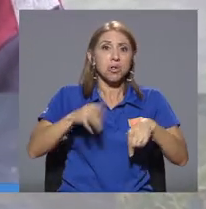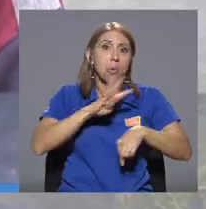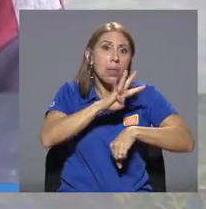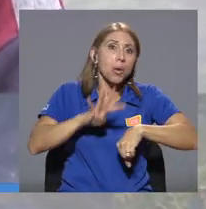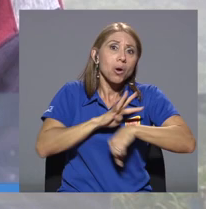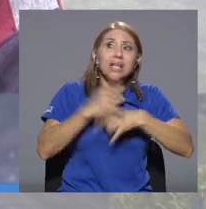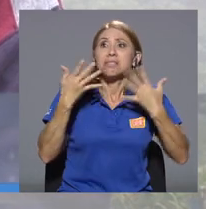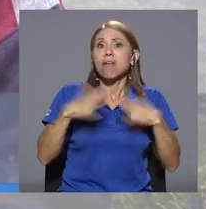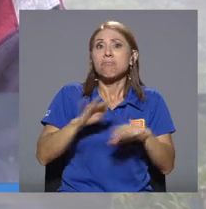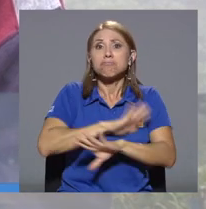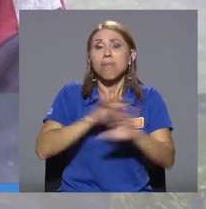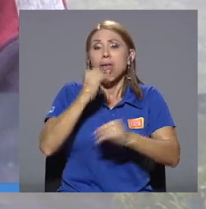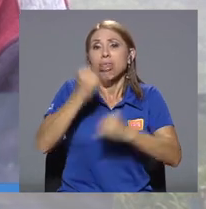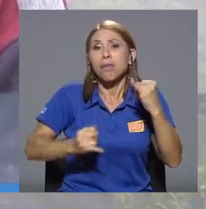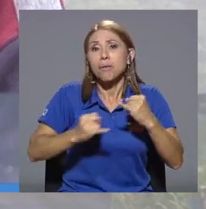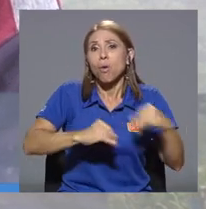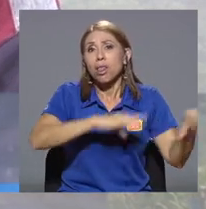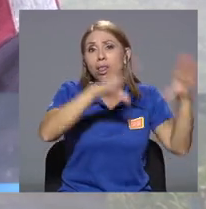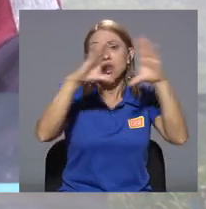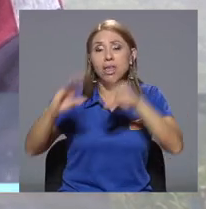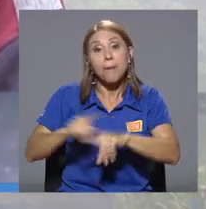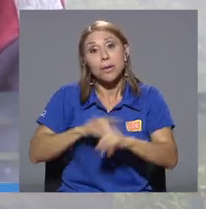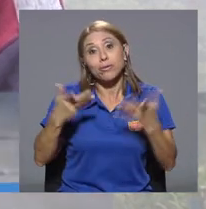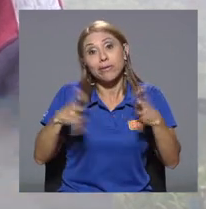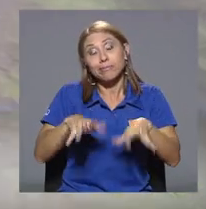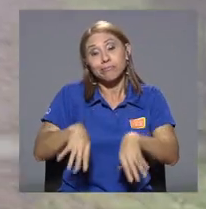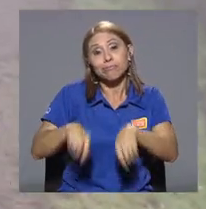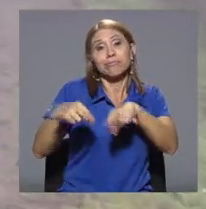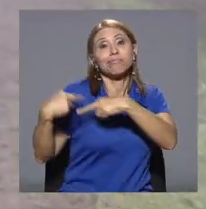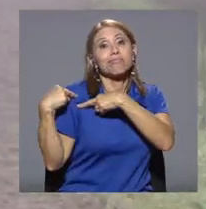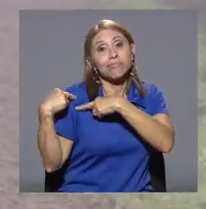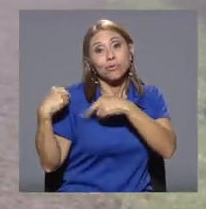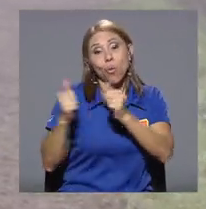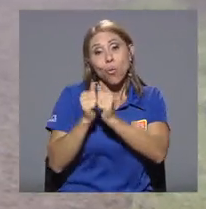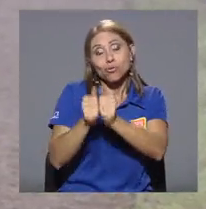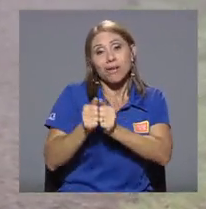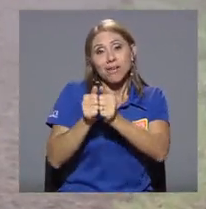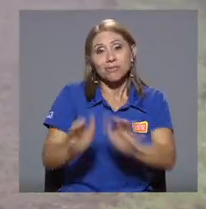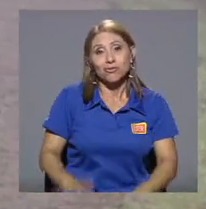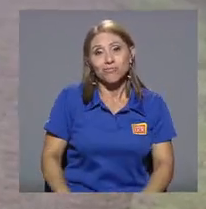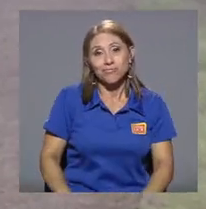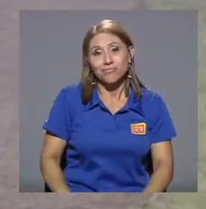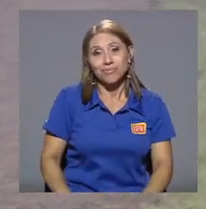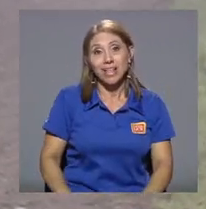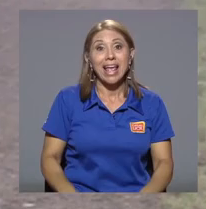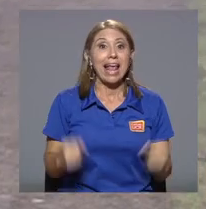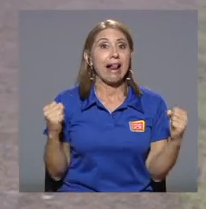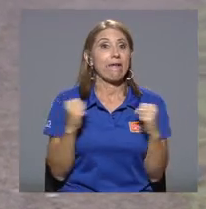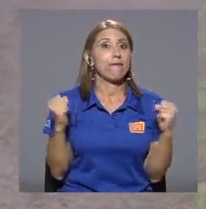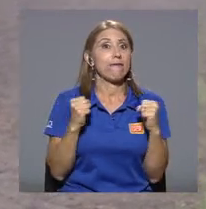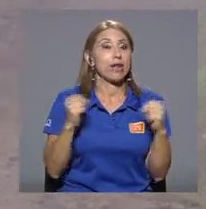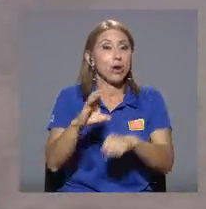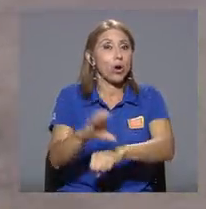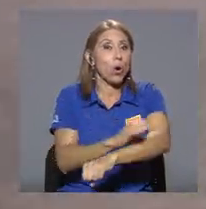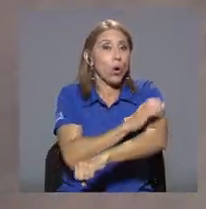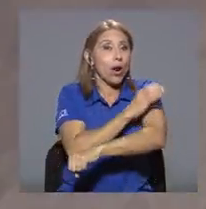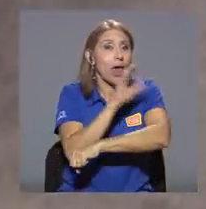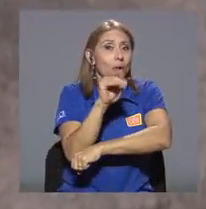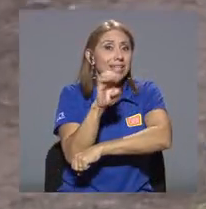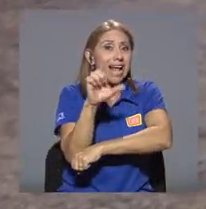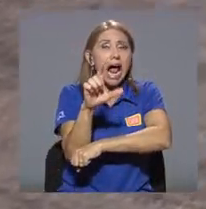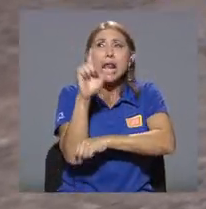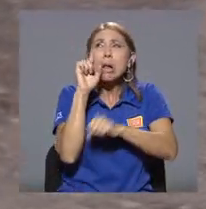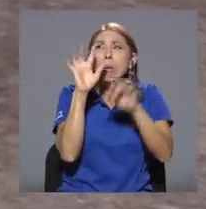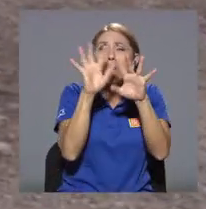el día. ¿Ve? Pero eso depende, esa es la responsabilidad que tenemos con los caballos. El frío en Cascajal de Coronado y la neblina señalan